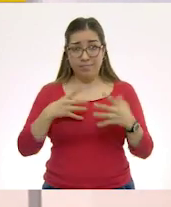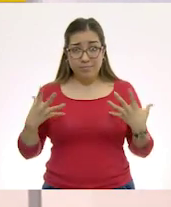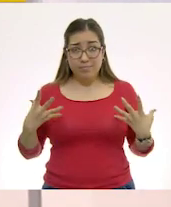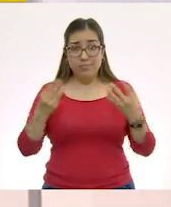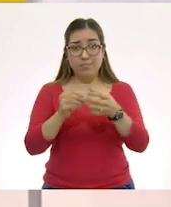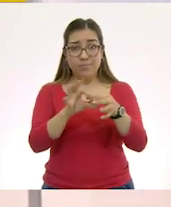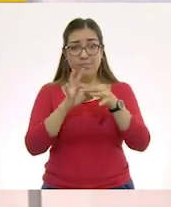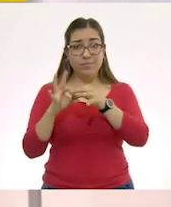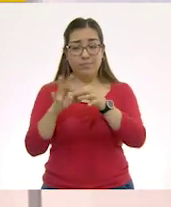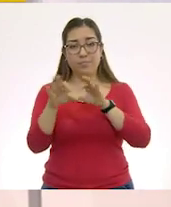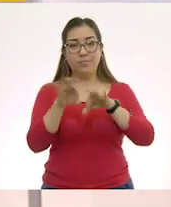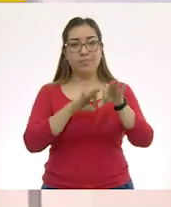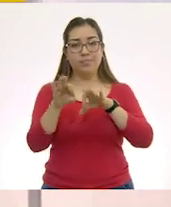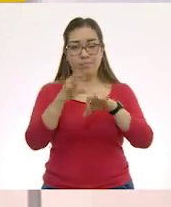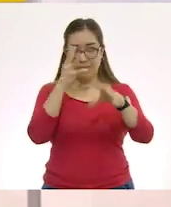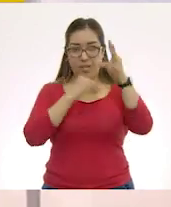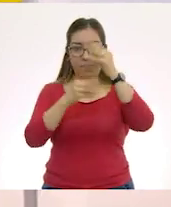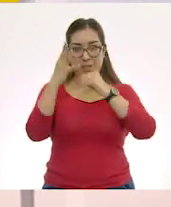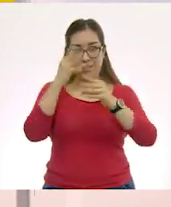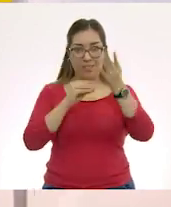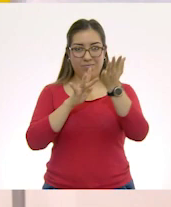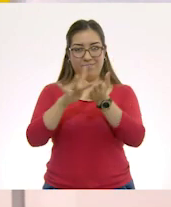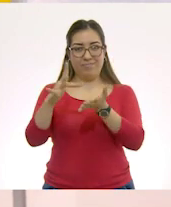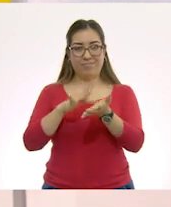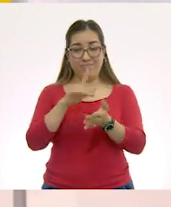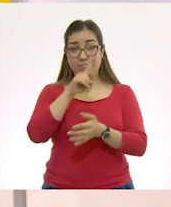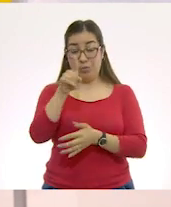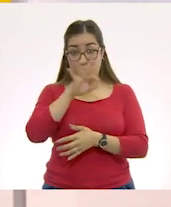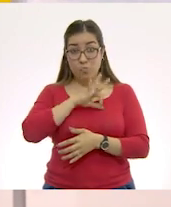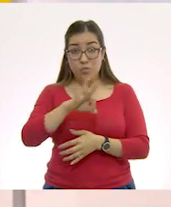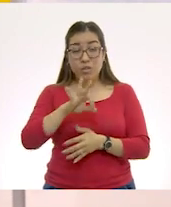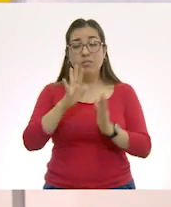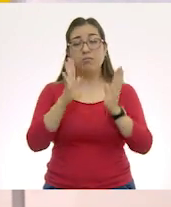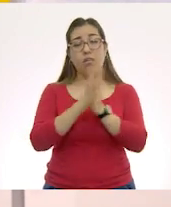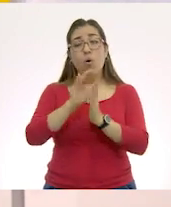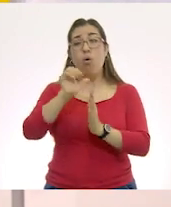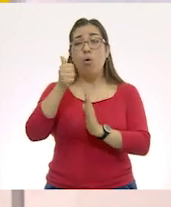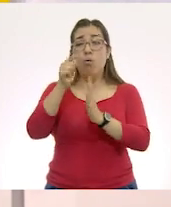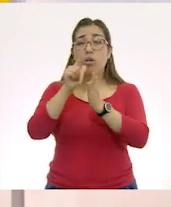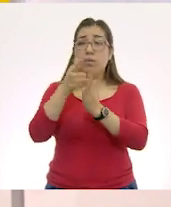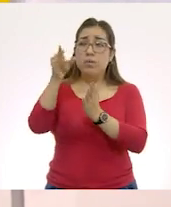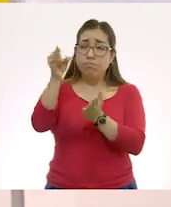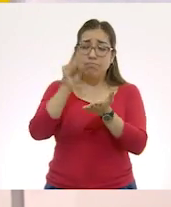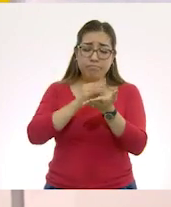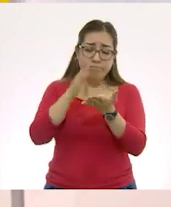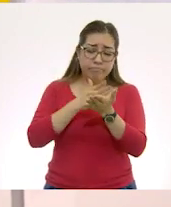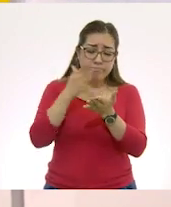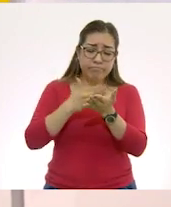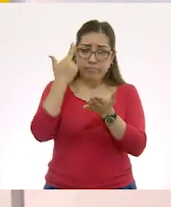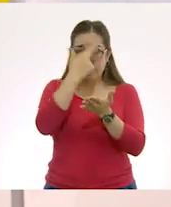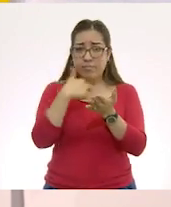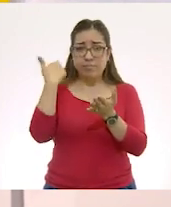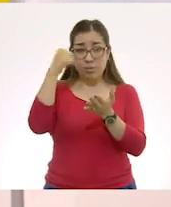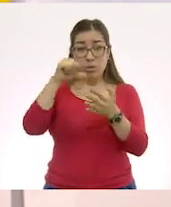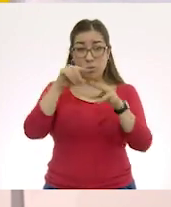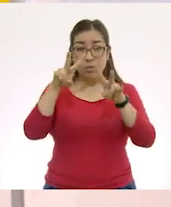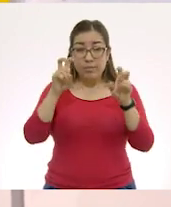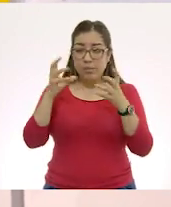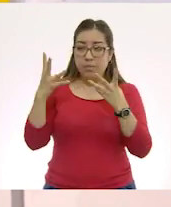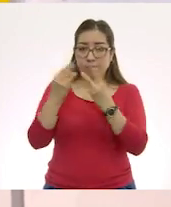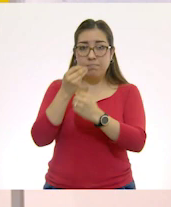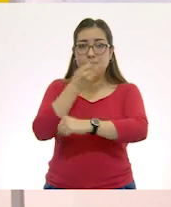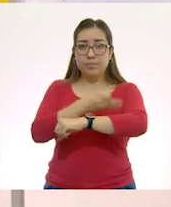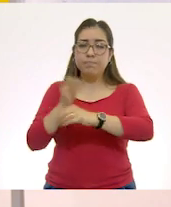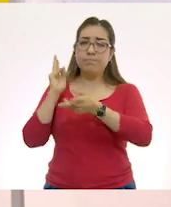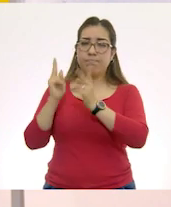aprendemos así de esa manera todos no si te es posible consulta a otros libros y comenta el tema del día de hoy con tu familia si